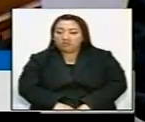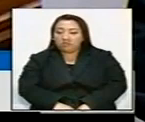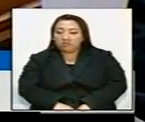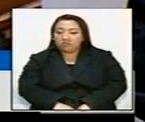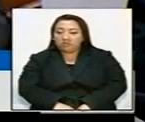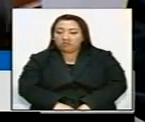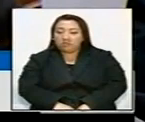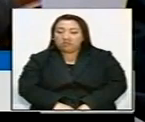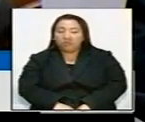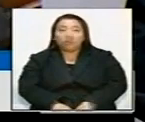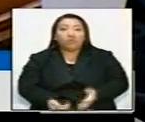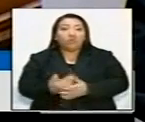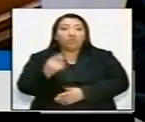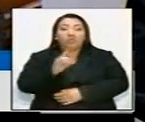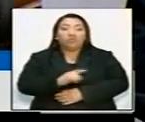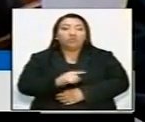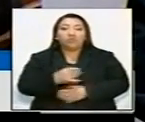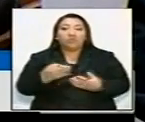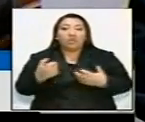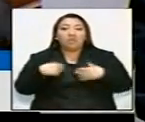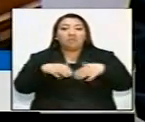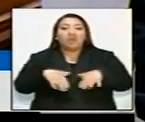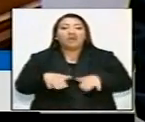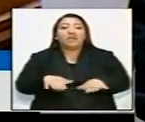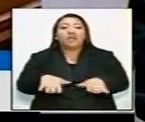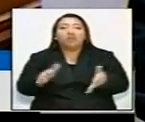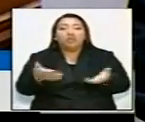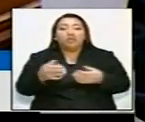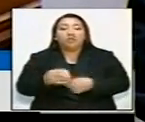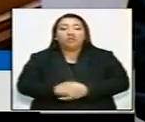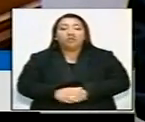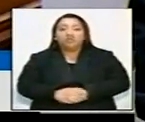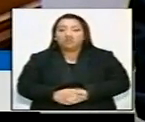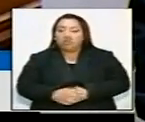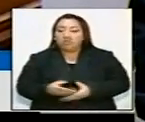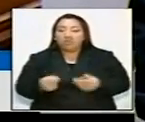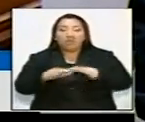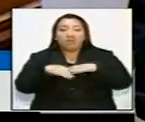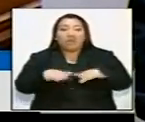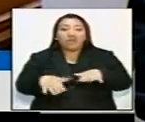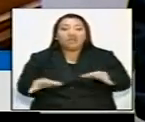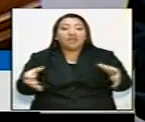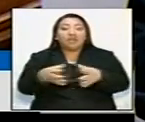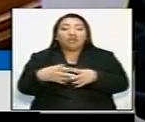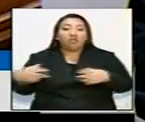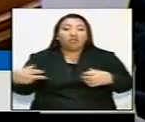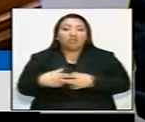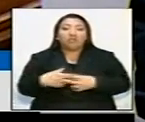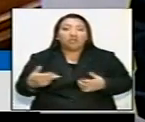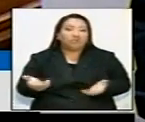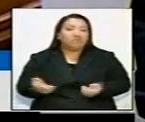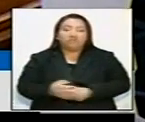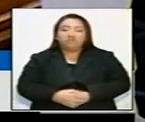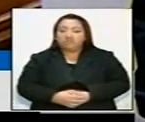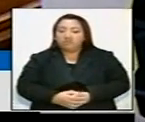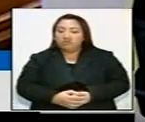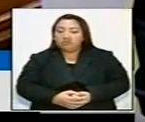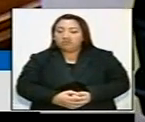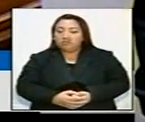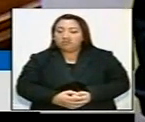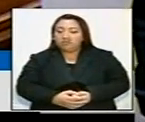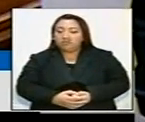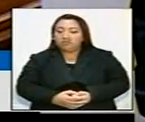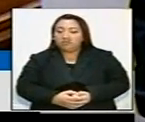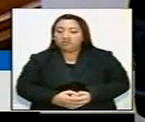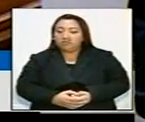un nuevo uso, en una nueva máquina de tejer, en una nueva máquina de cortar, si es que no sé qué leyes me voy a tener? Es